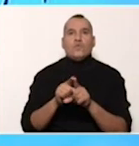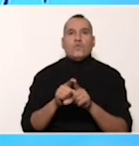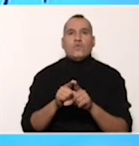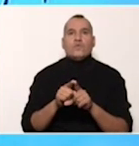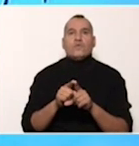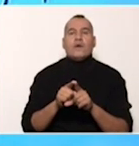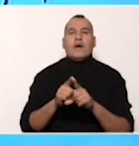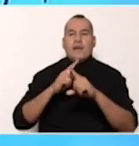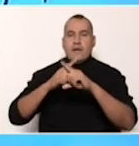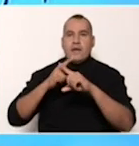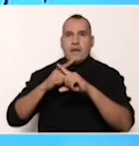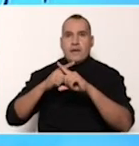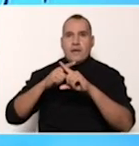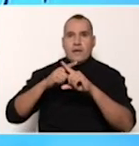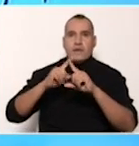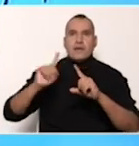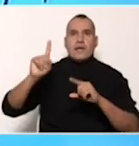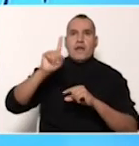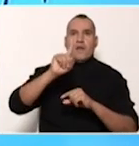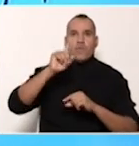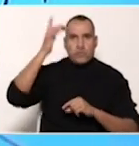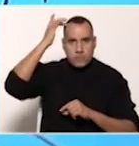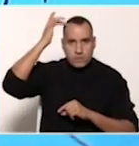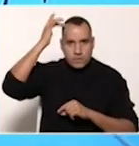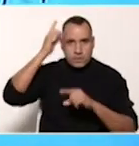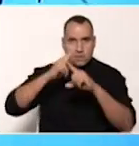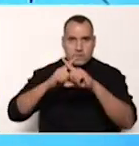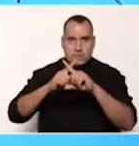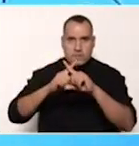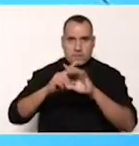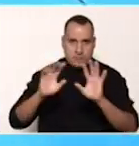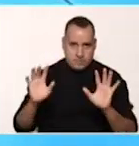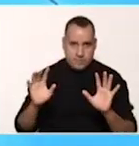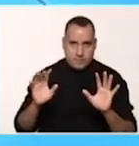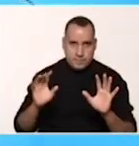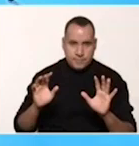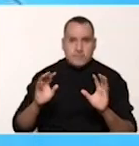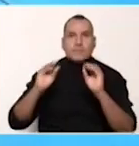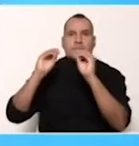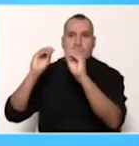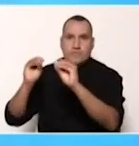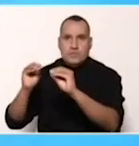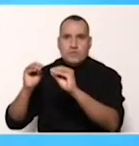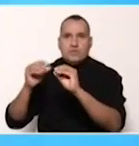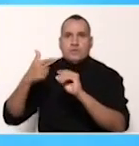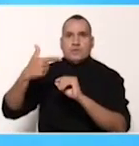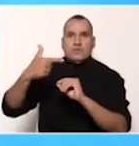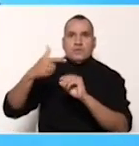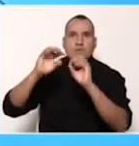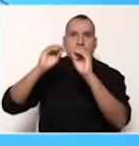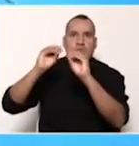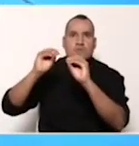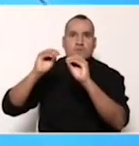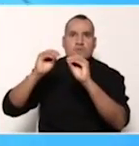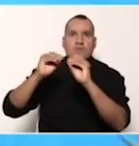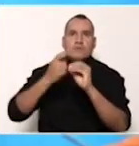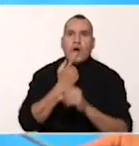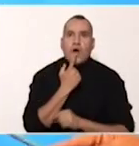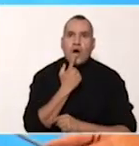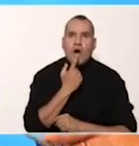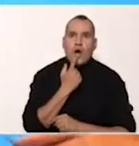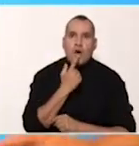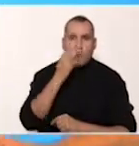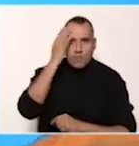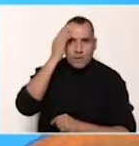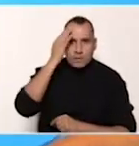1, que el 1 se sobreentiende. Ese es el término que iría aquí, que lo asigné con color rojo para que